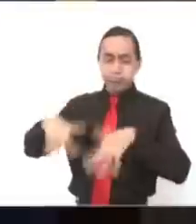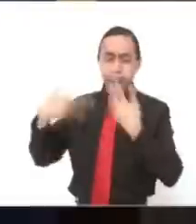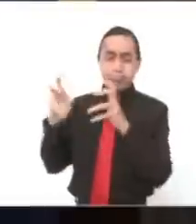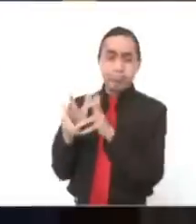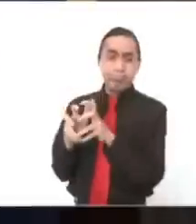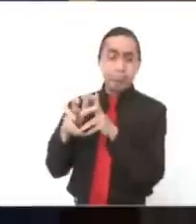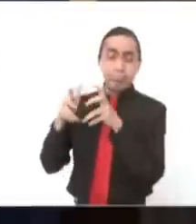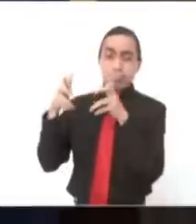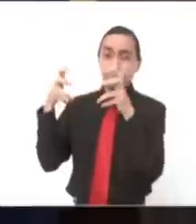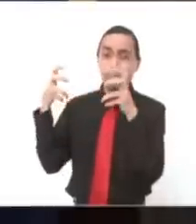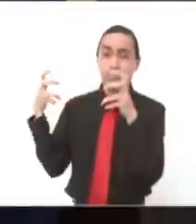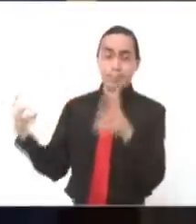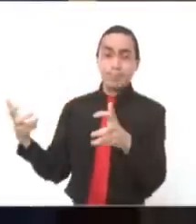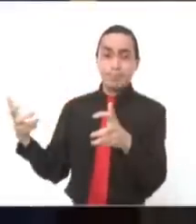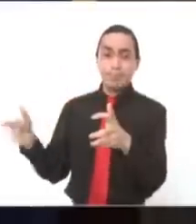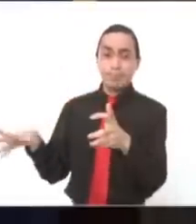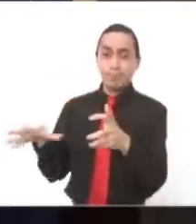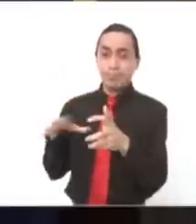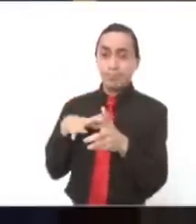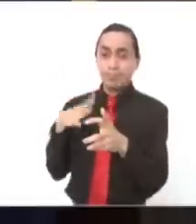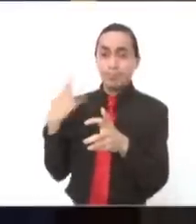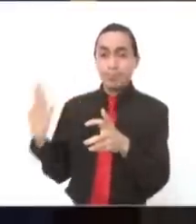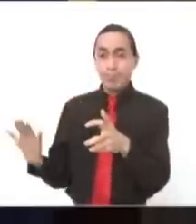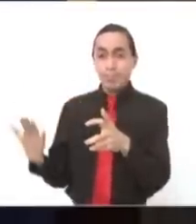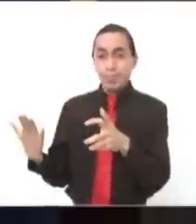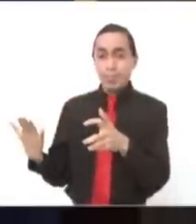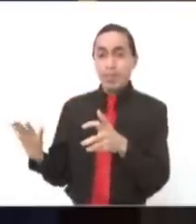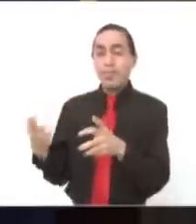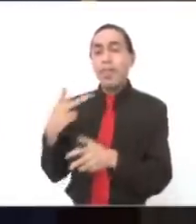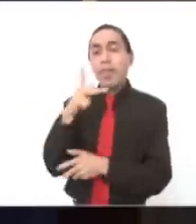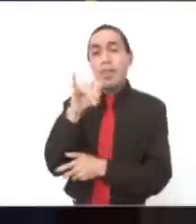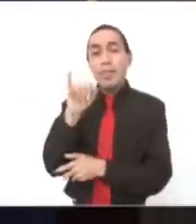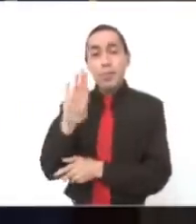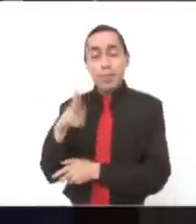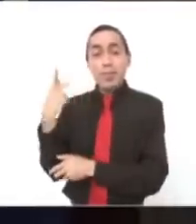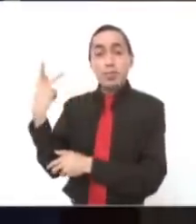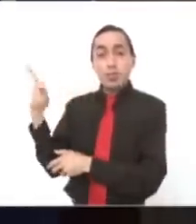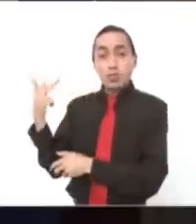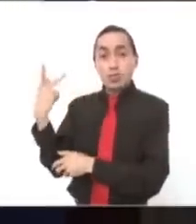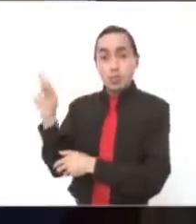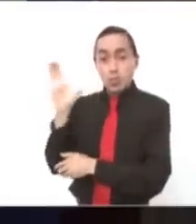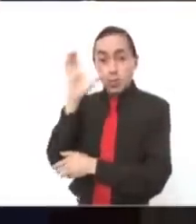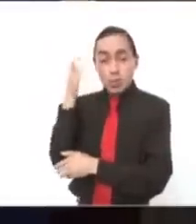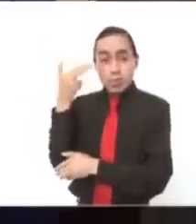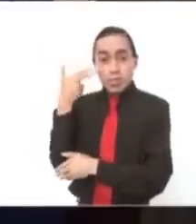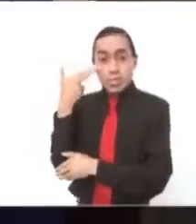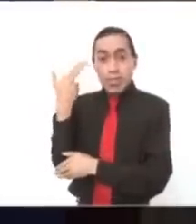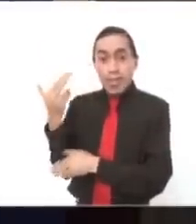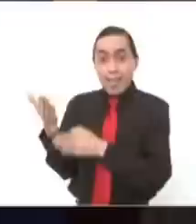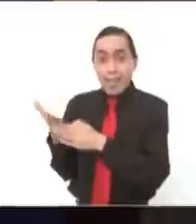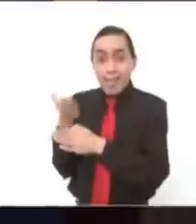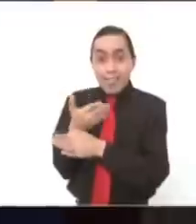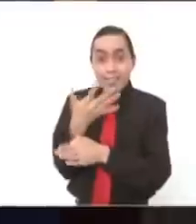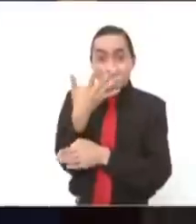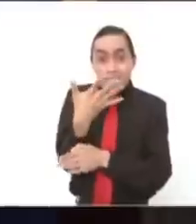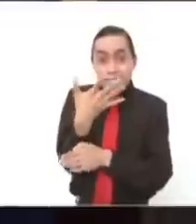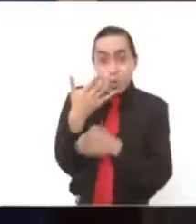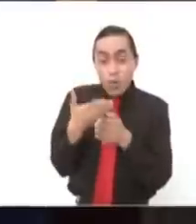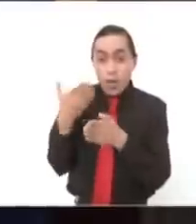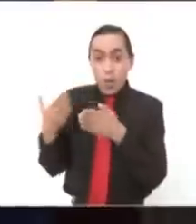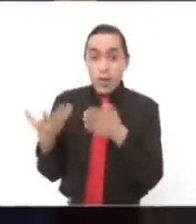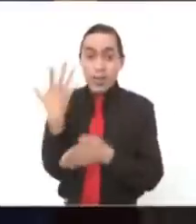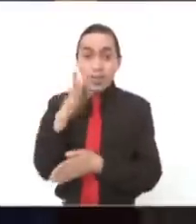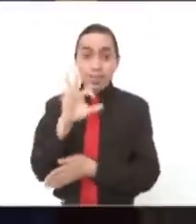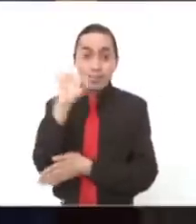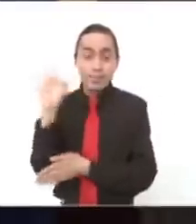crecimientos que van, el crecimiento del Producto Interno Bruto en China del 5 al 10%. Es